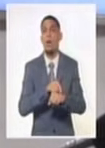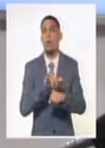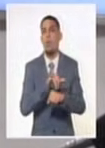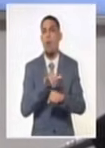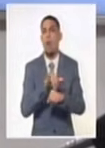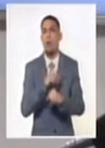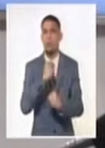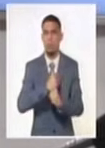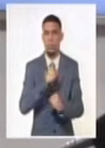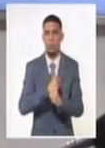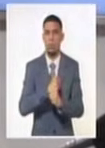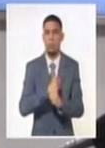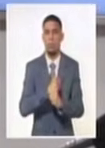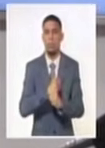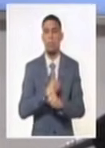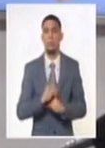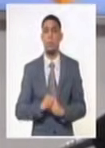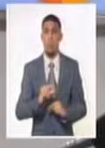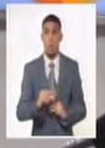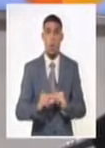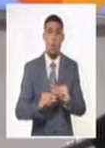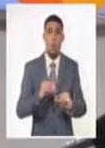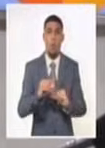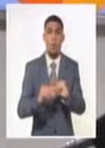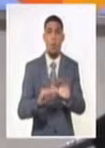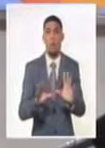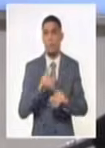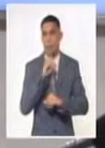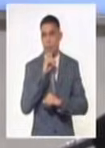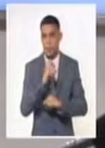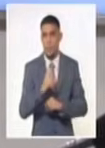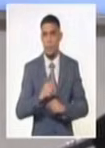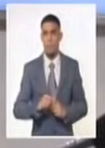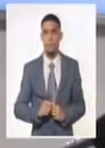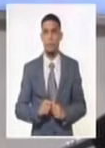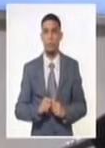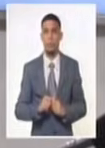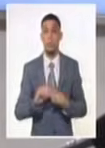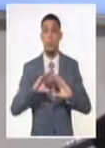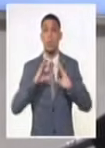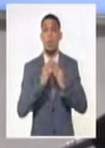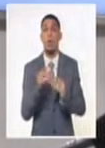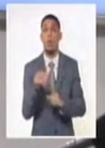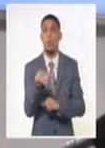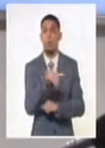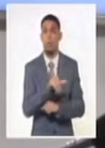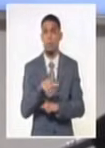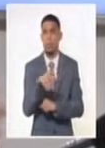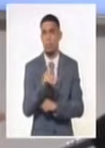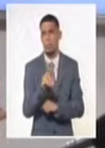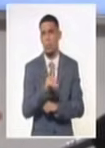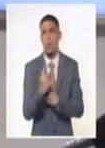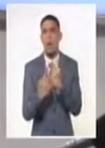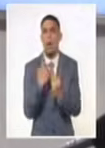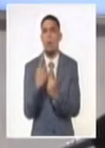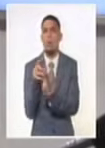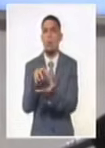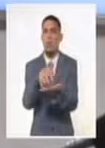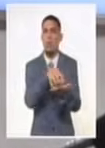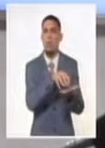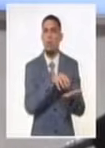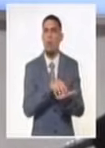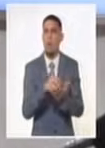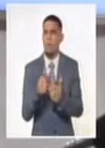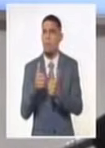ya esas se han ido agotando. No en todos los casos tuvieron que concentrarse así y